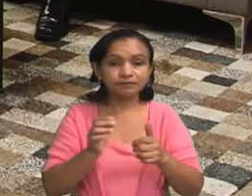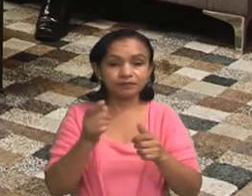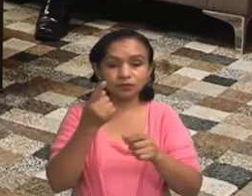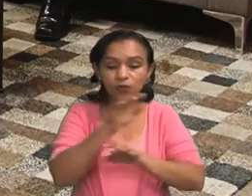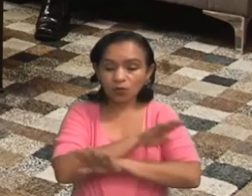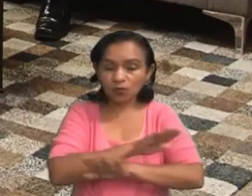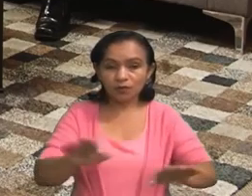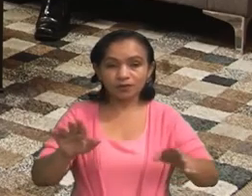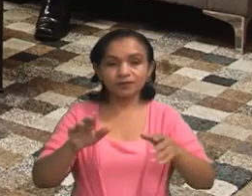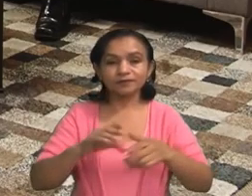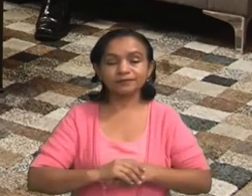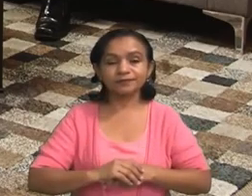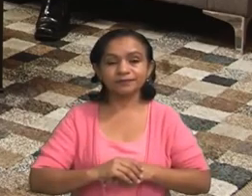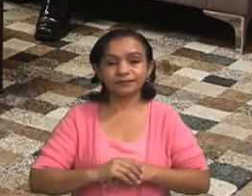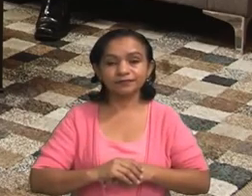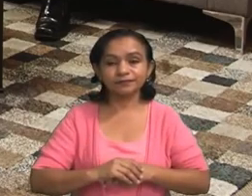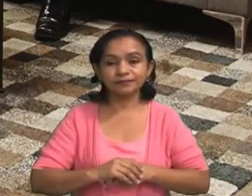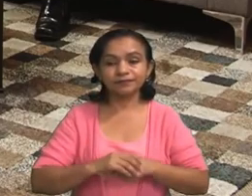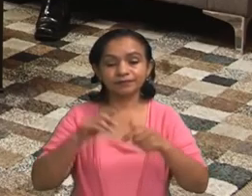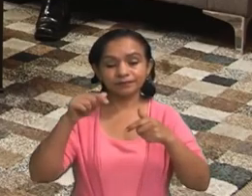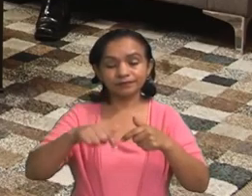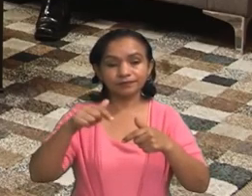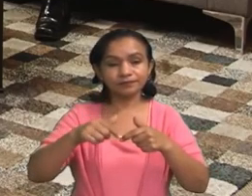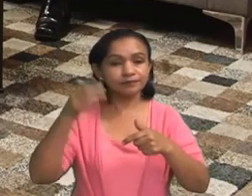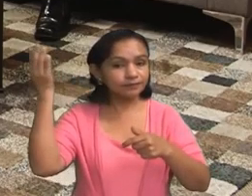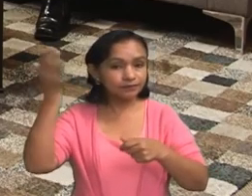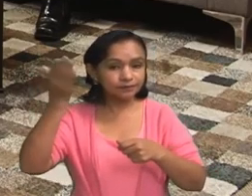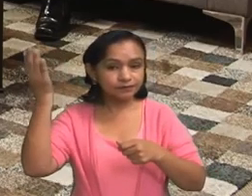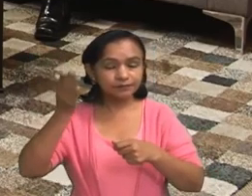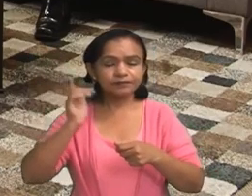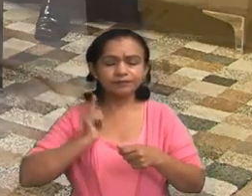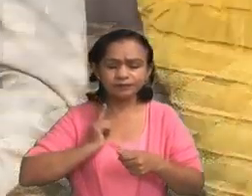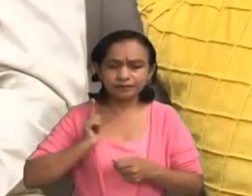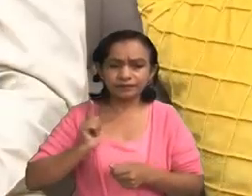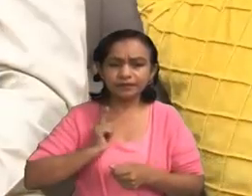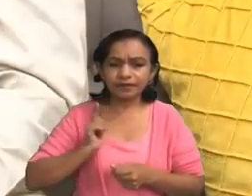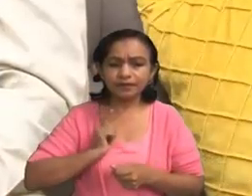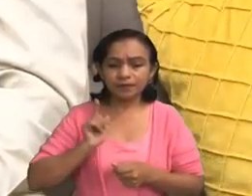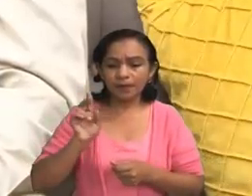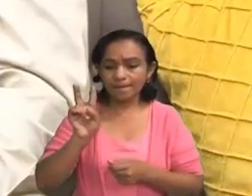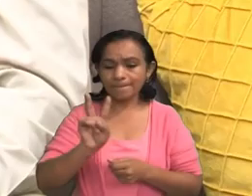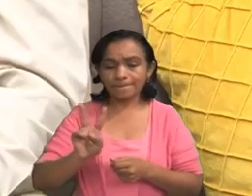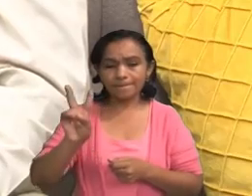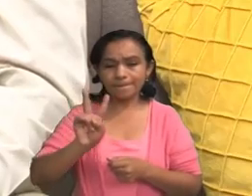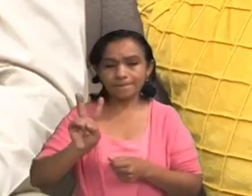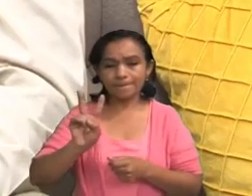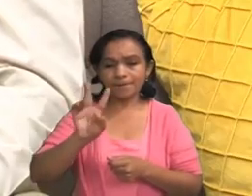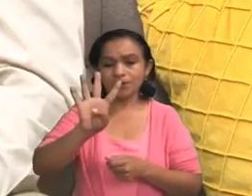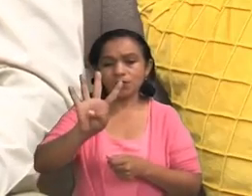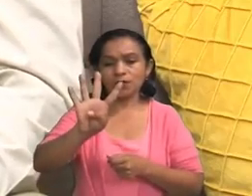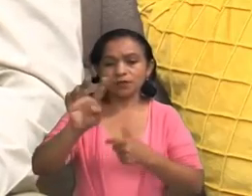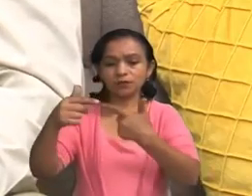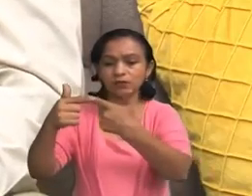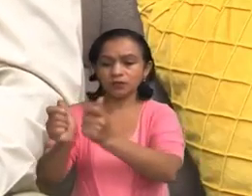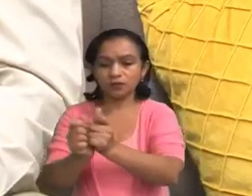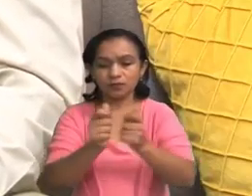último, en este congreso tenemos el viernes estos 4 grupos de